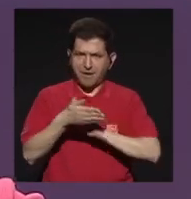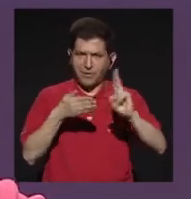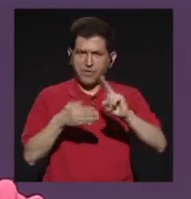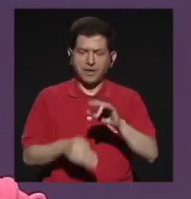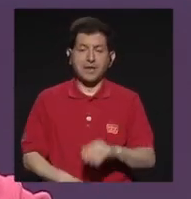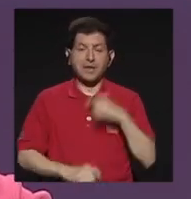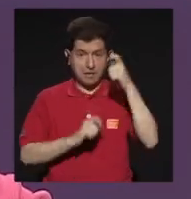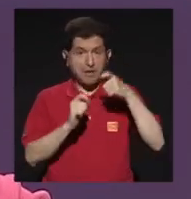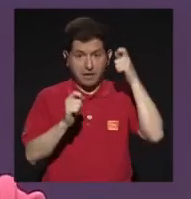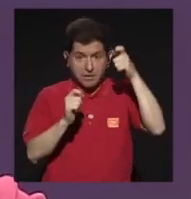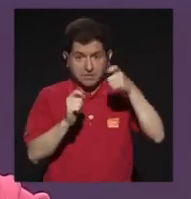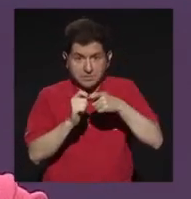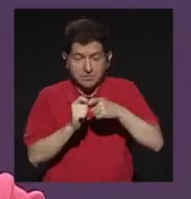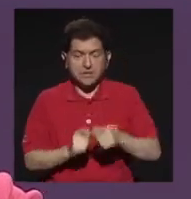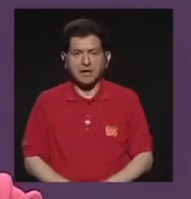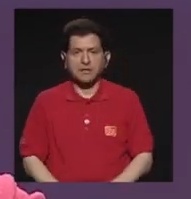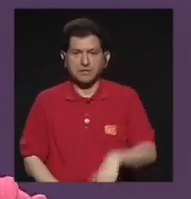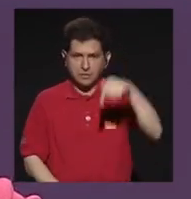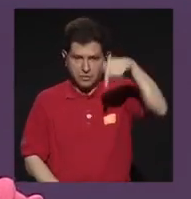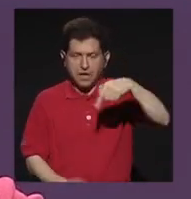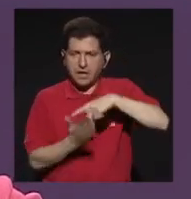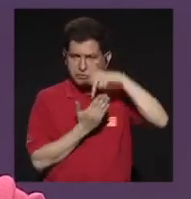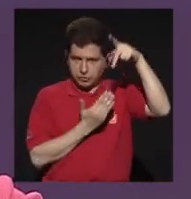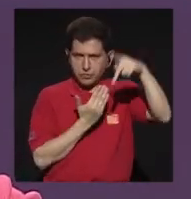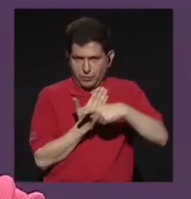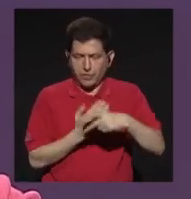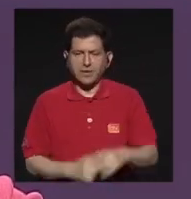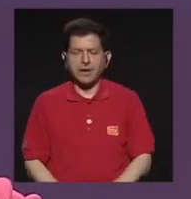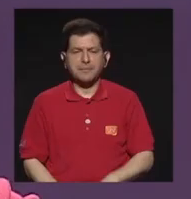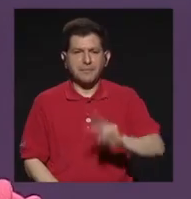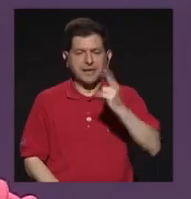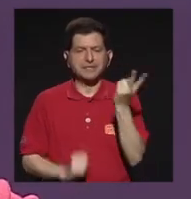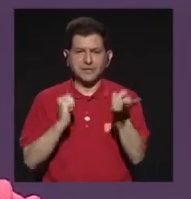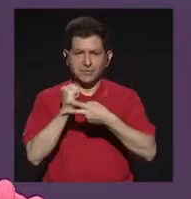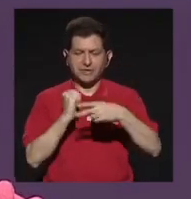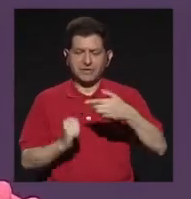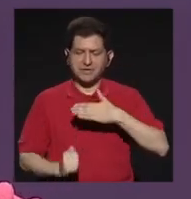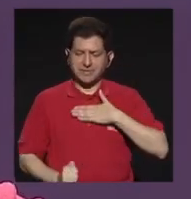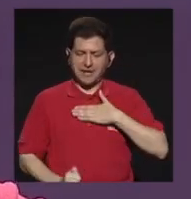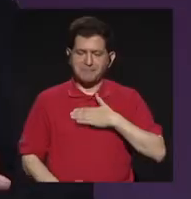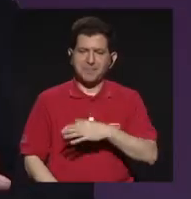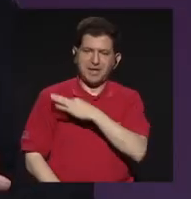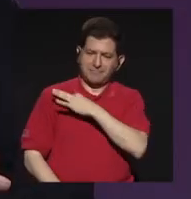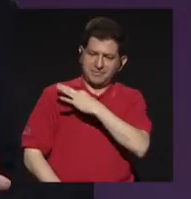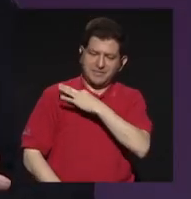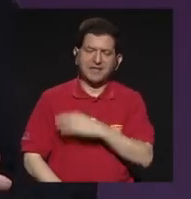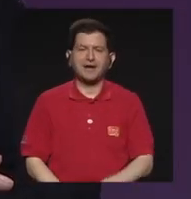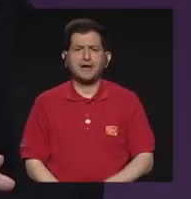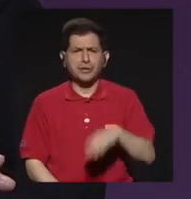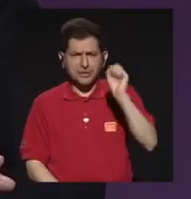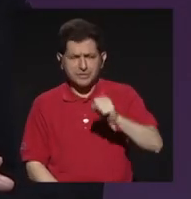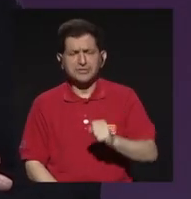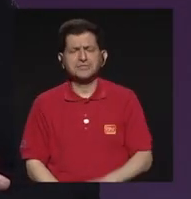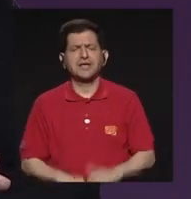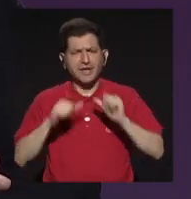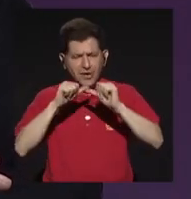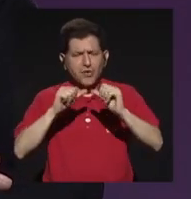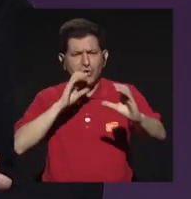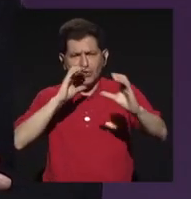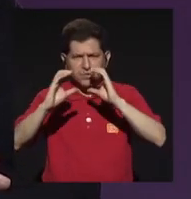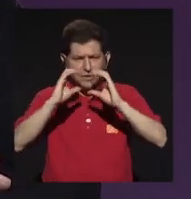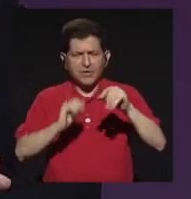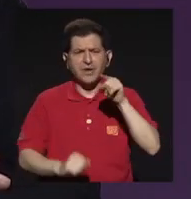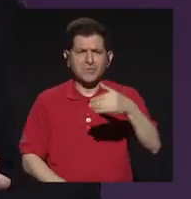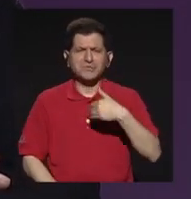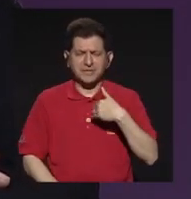y específicamente en este en ese programa que la segunda vez que me invitan sí claro estamos retomando una conversación que